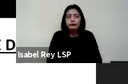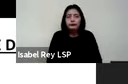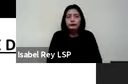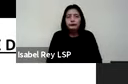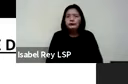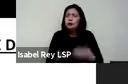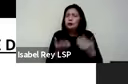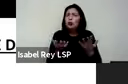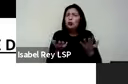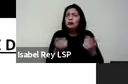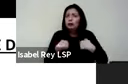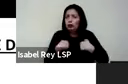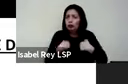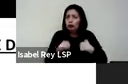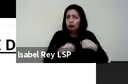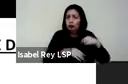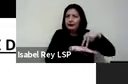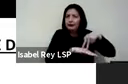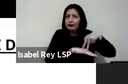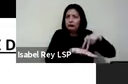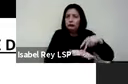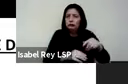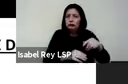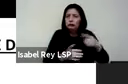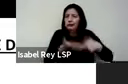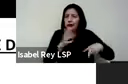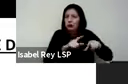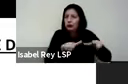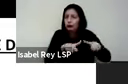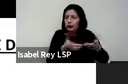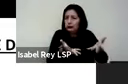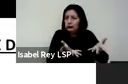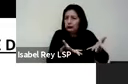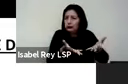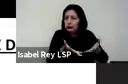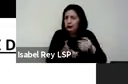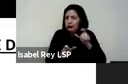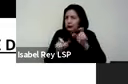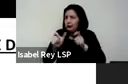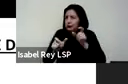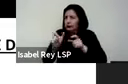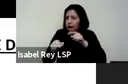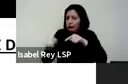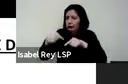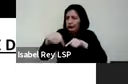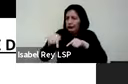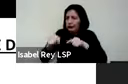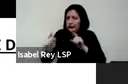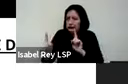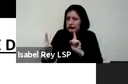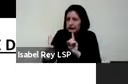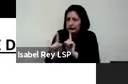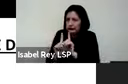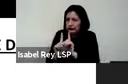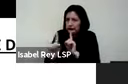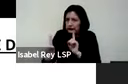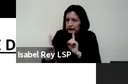¿Dónde estoy? ¿En qué ambiente? La gente que está allí, ¿cuán cerca de mí